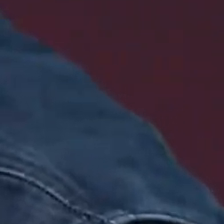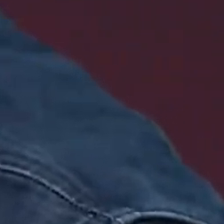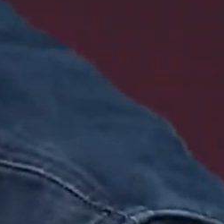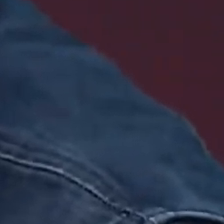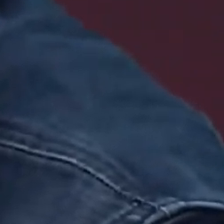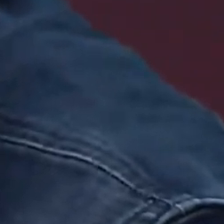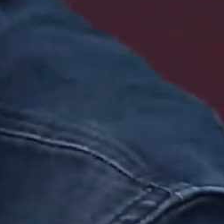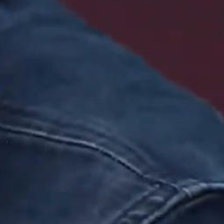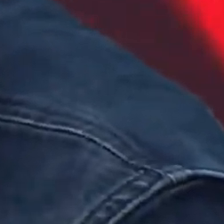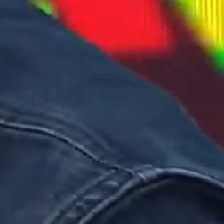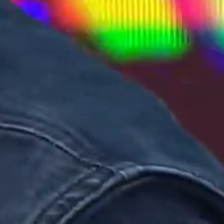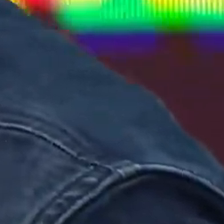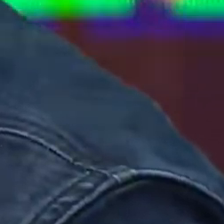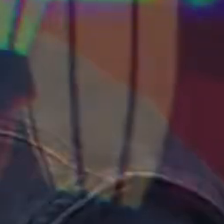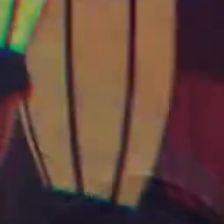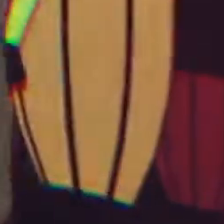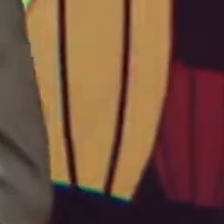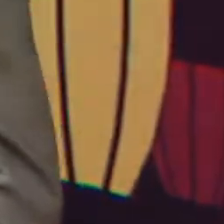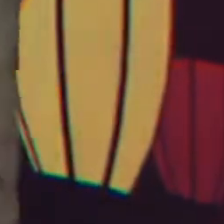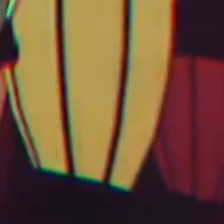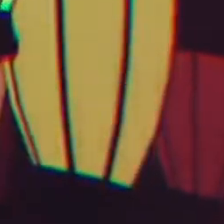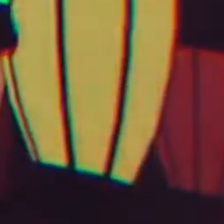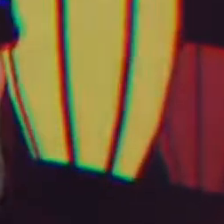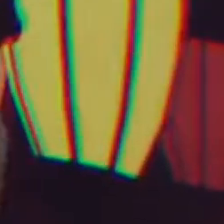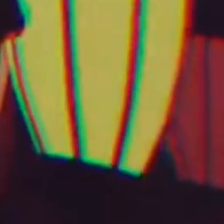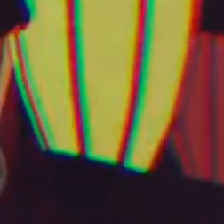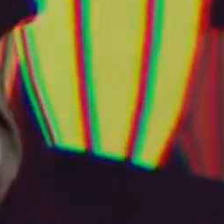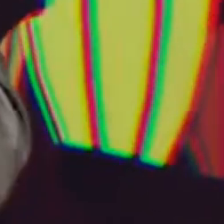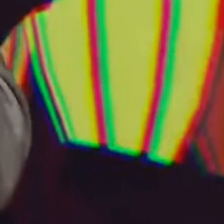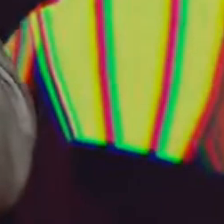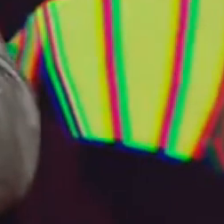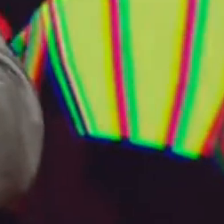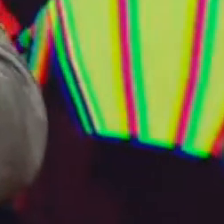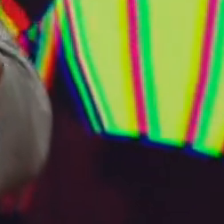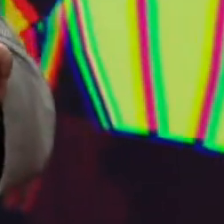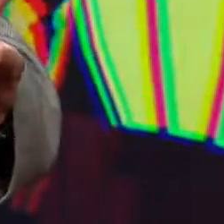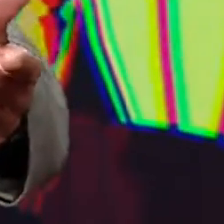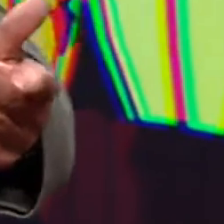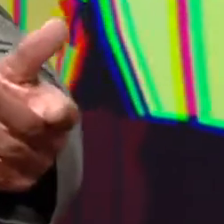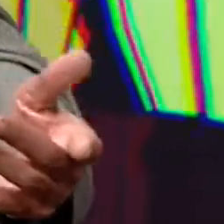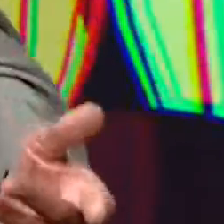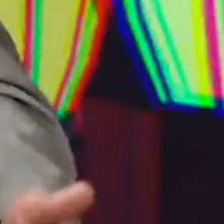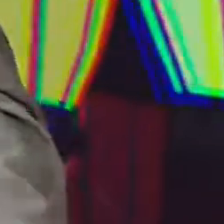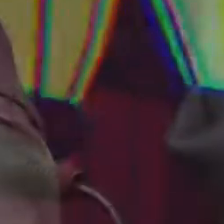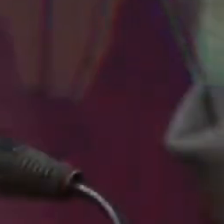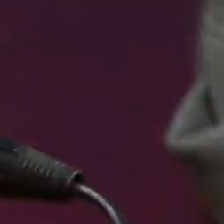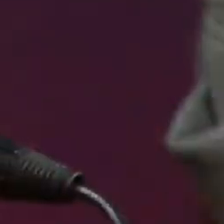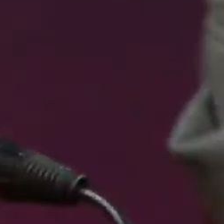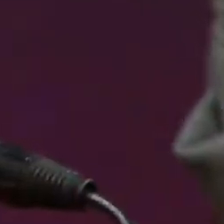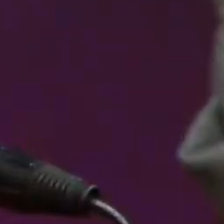gorrión que abriendo sus alas deja su nido de